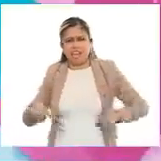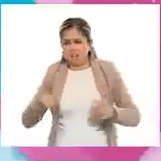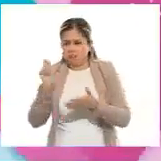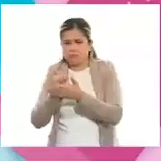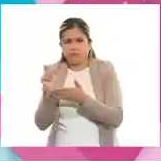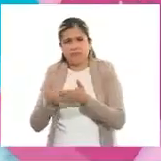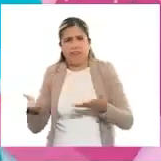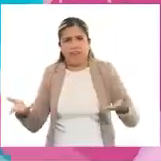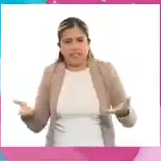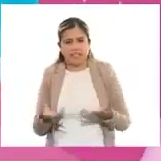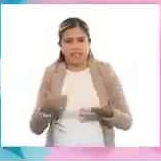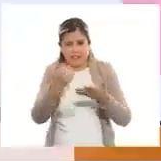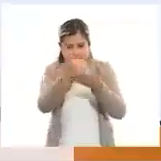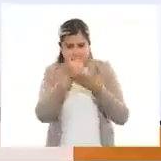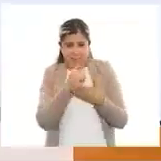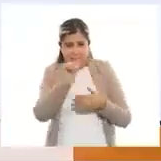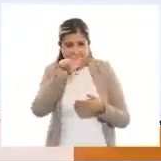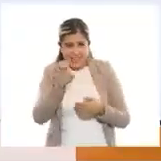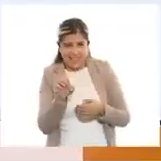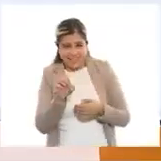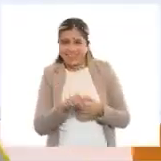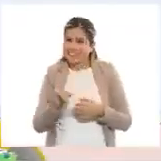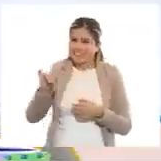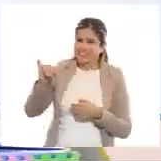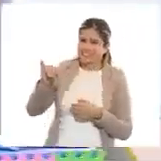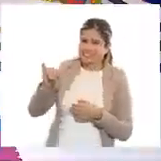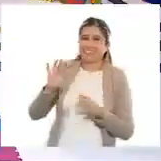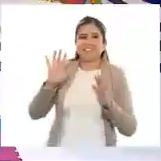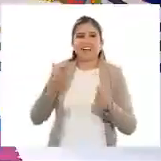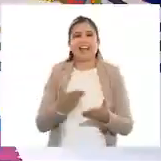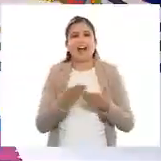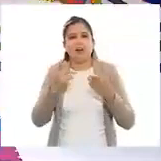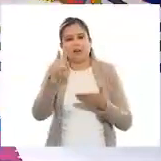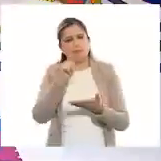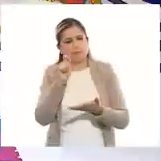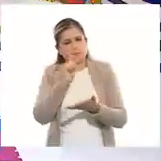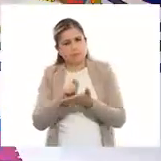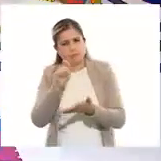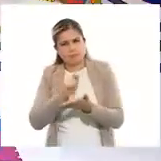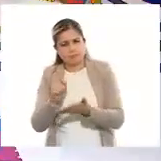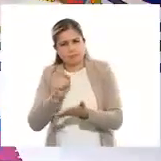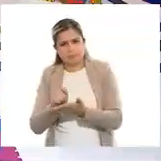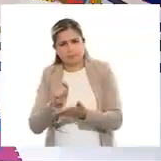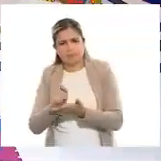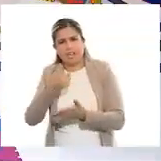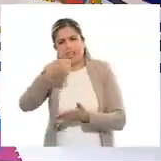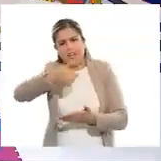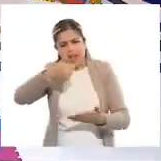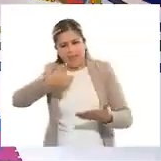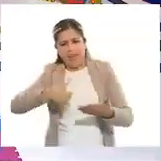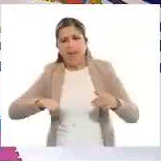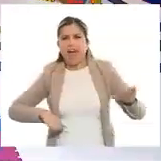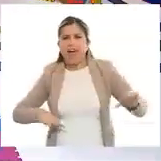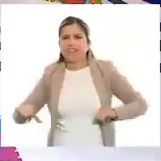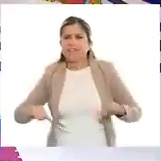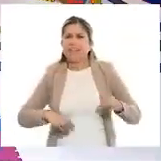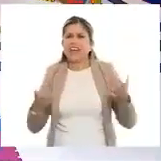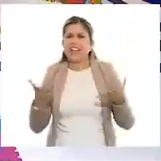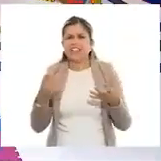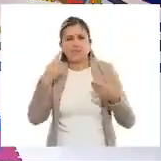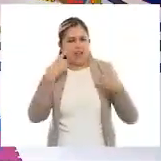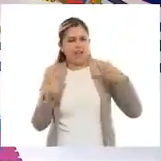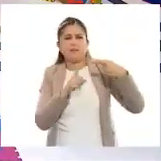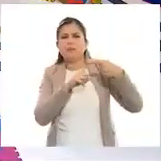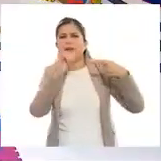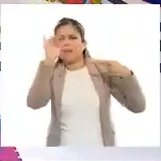hiciera. ¿Me ayudas, Ale? Sí. Muy bien. Vamos a ir escribiendo cada una de las actividades. ¿Qué vemos en la primera